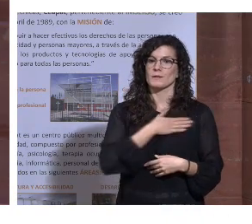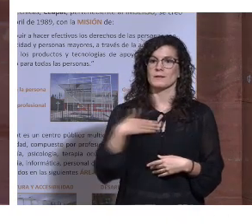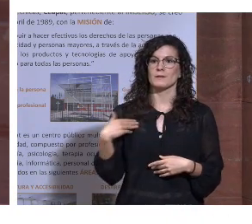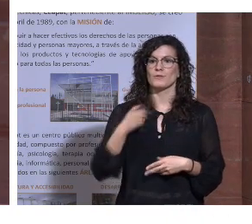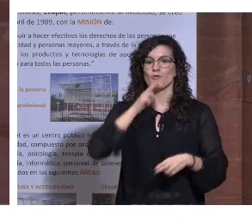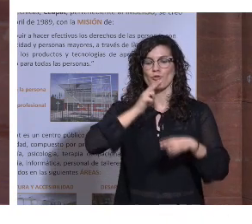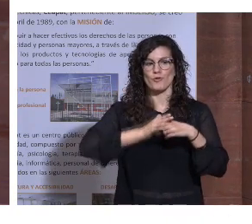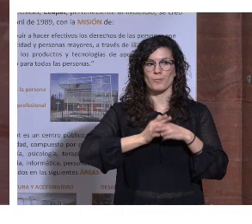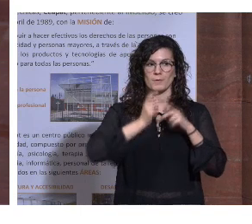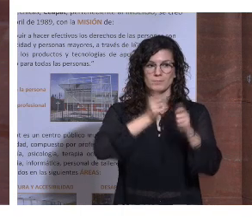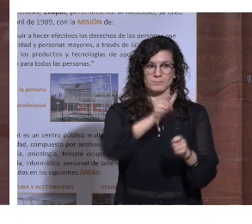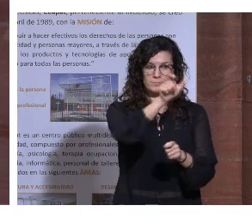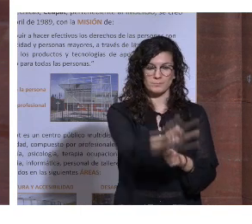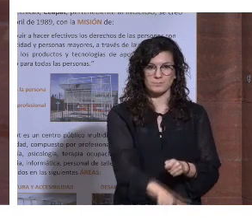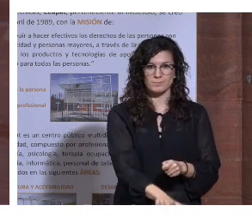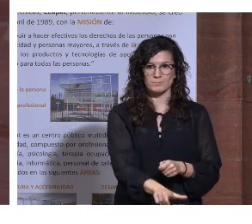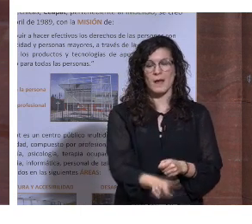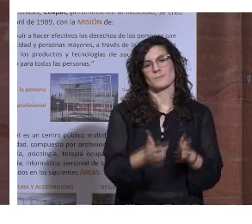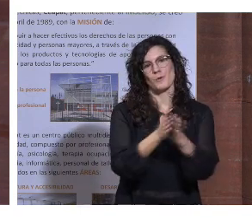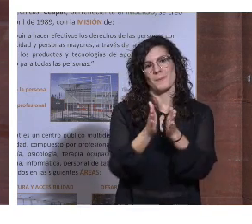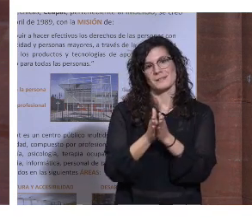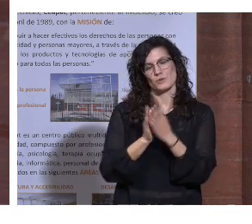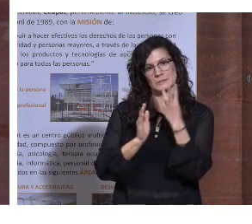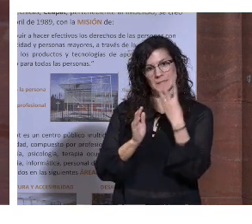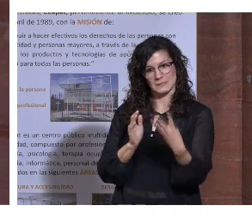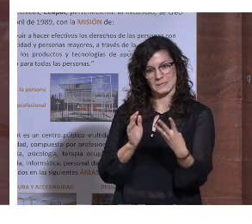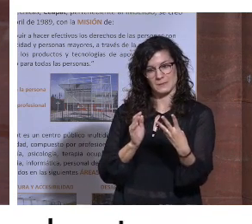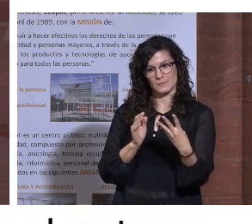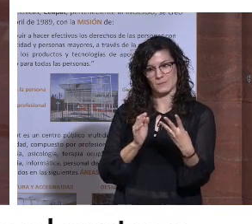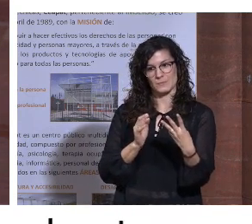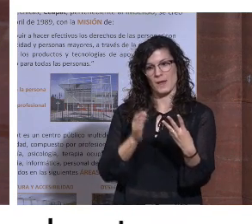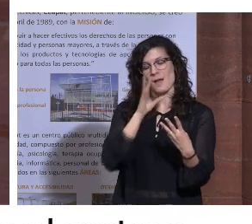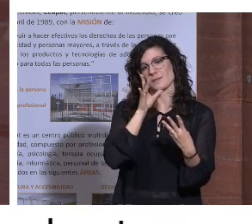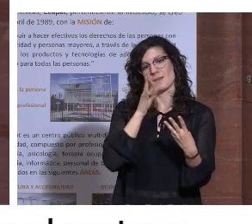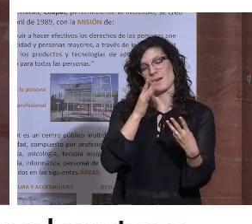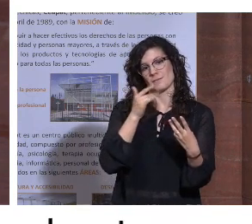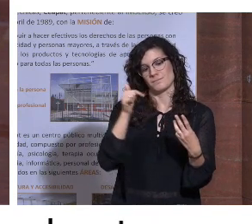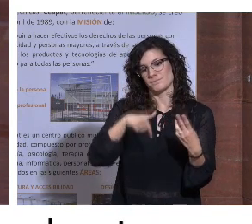personalizarlo en tres excelentes compañeros que ya no se encuentran entre nosotros: